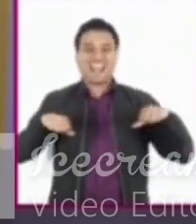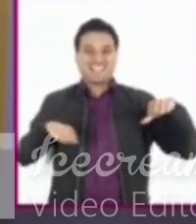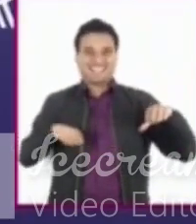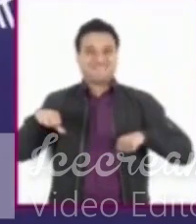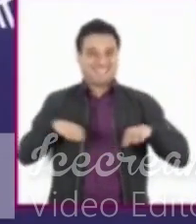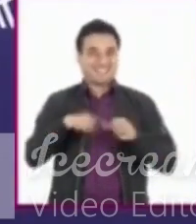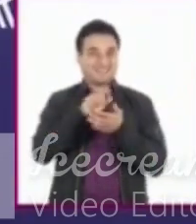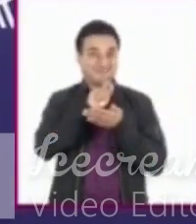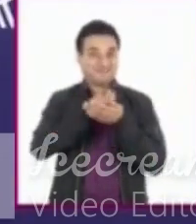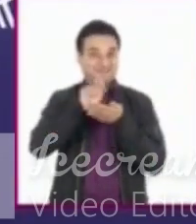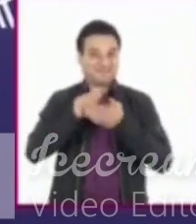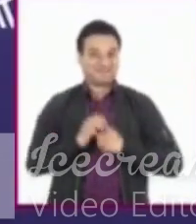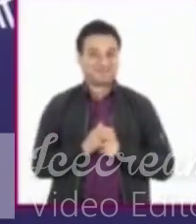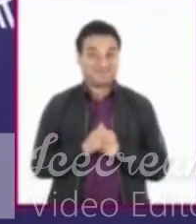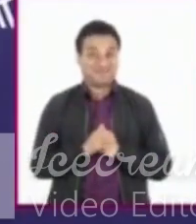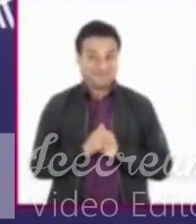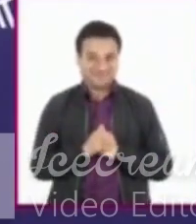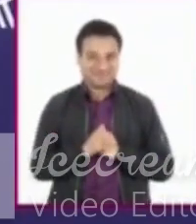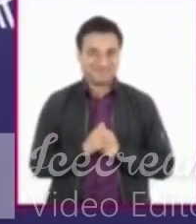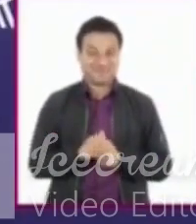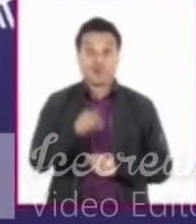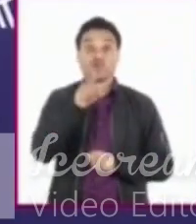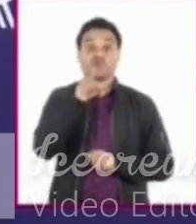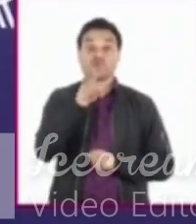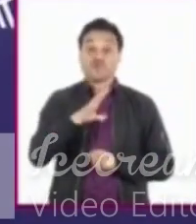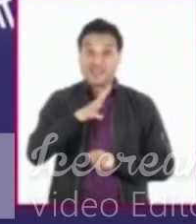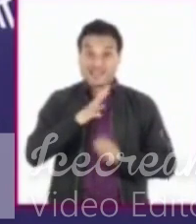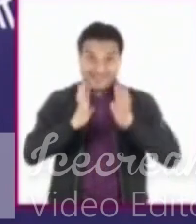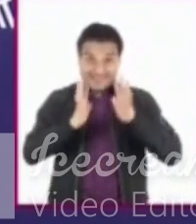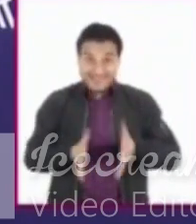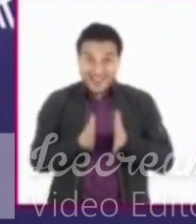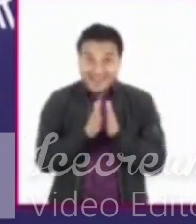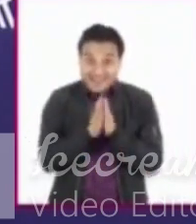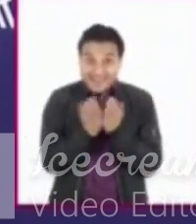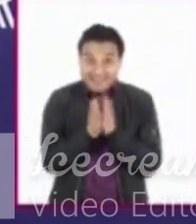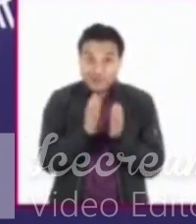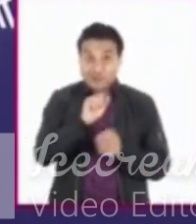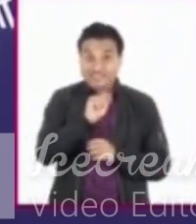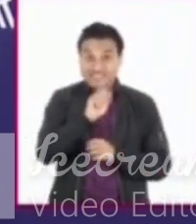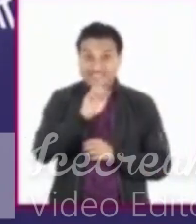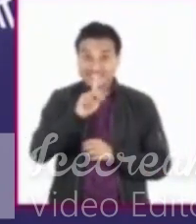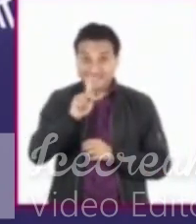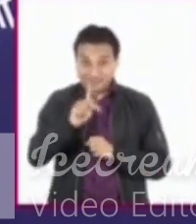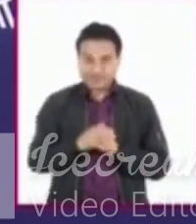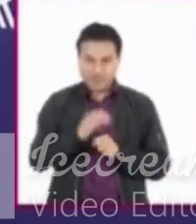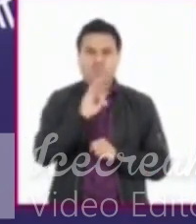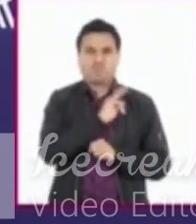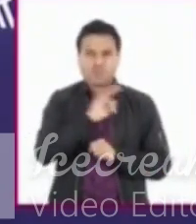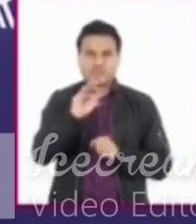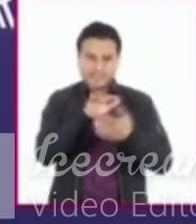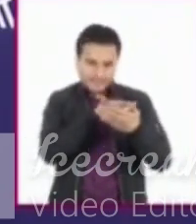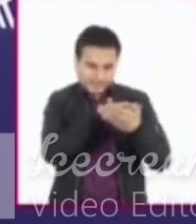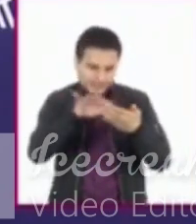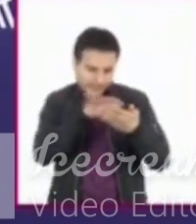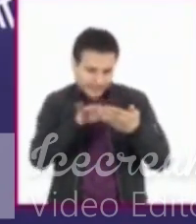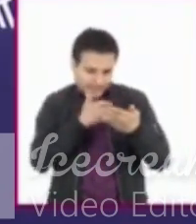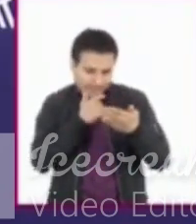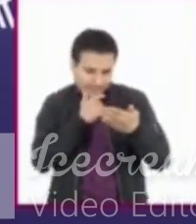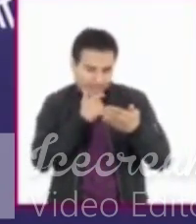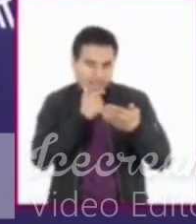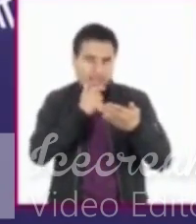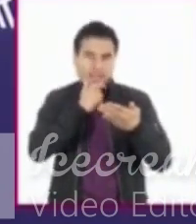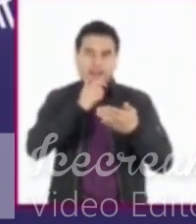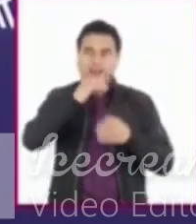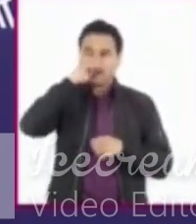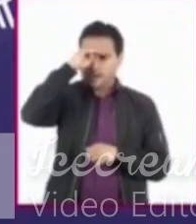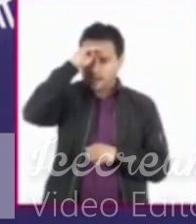propuestas. Si ya cuentan con su libro de texto, pueden consultarlo para retroalimentar y reflexionar sobre el